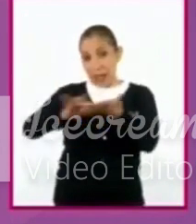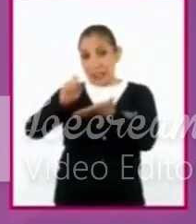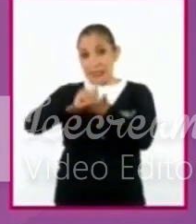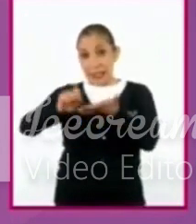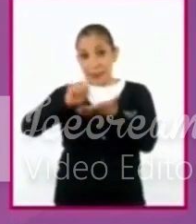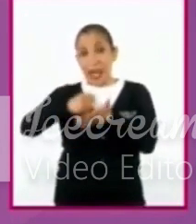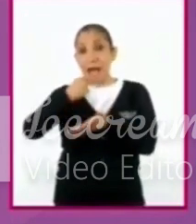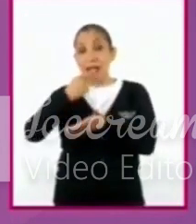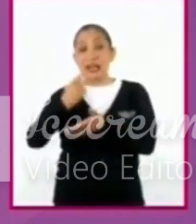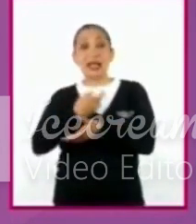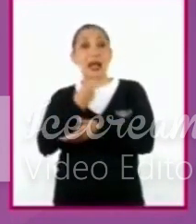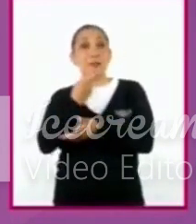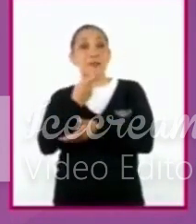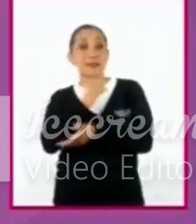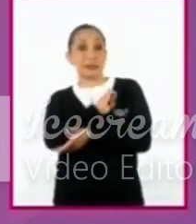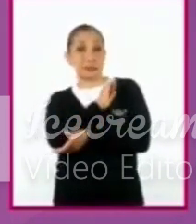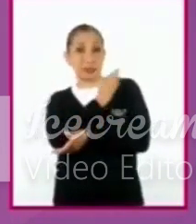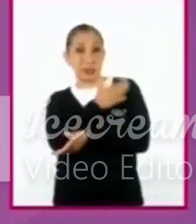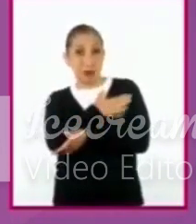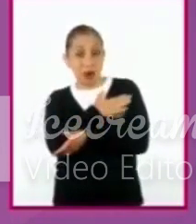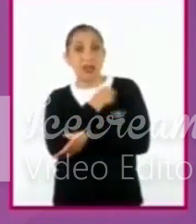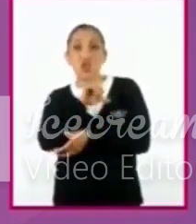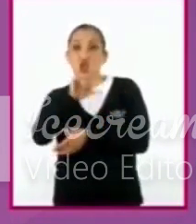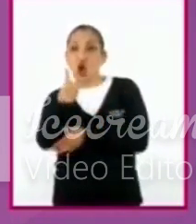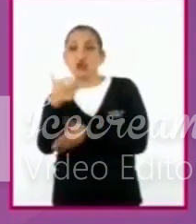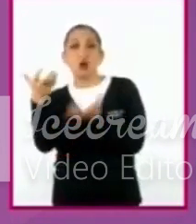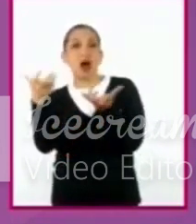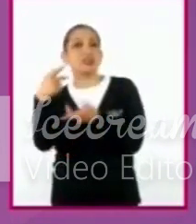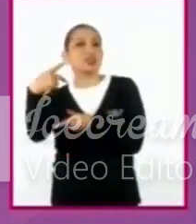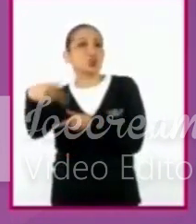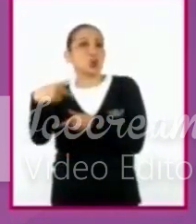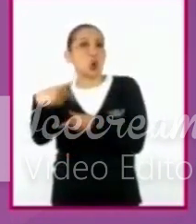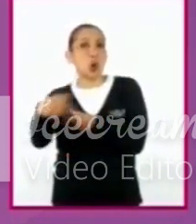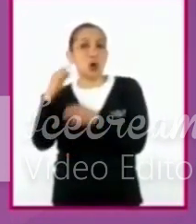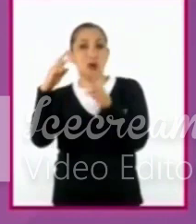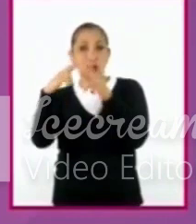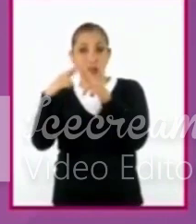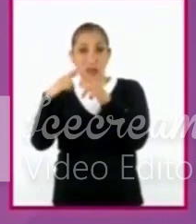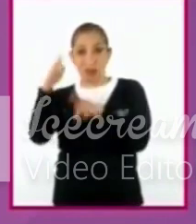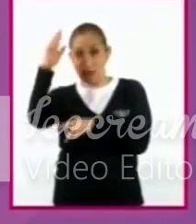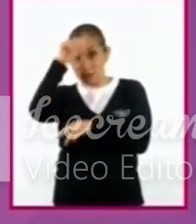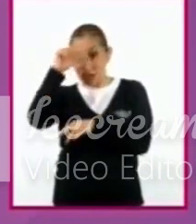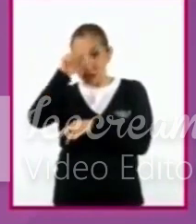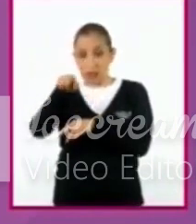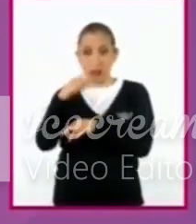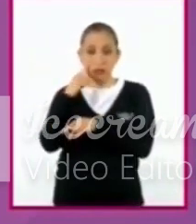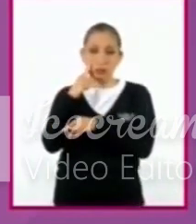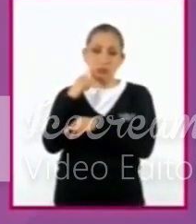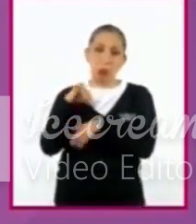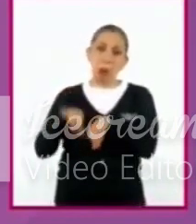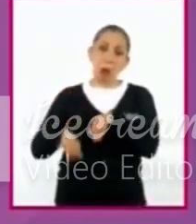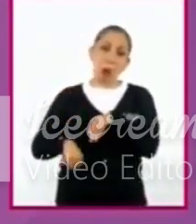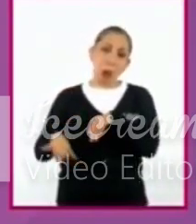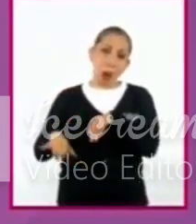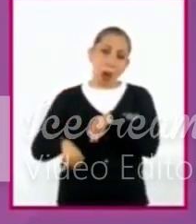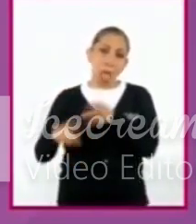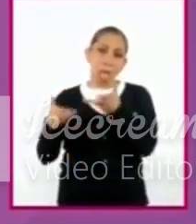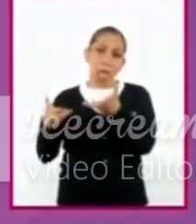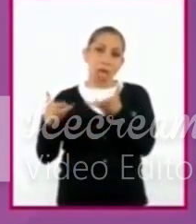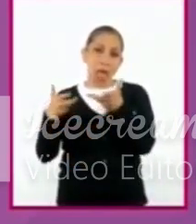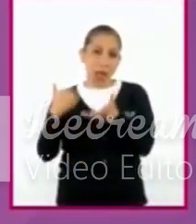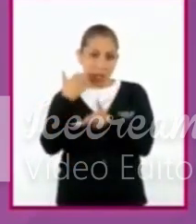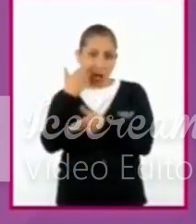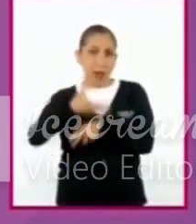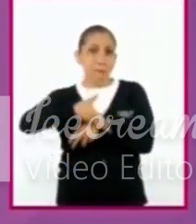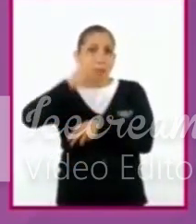escribir y hablar la lengua castellana y de otros que ejercían el ministerio sacerdotal, despertaron en mí un deseo de